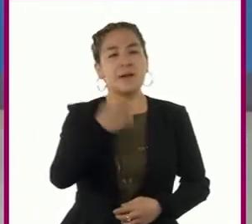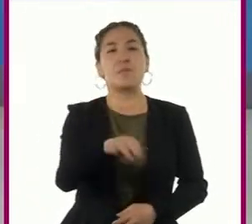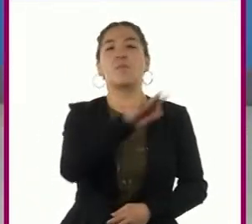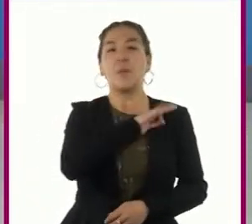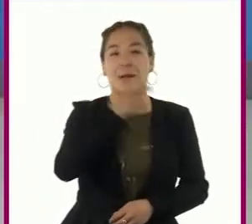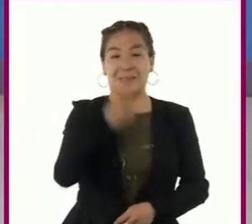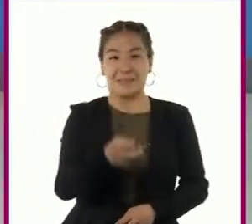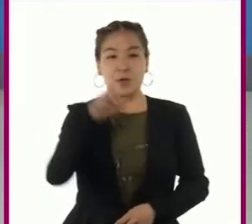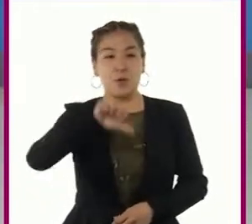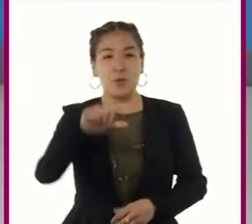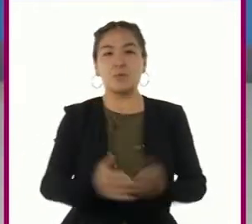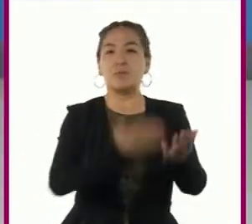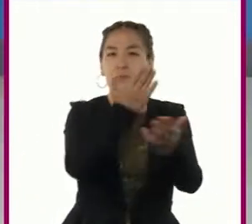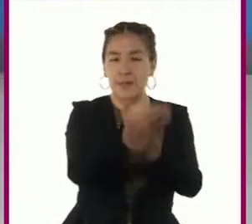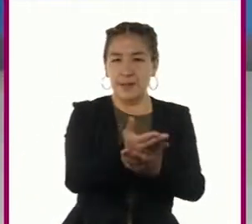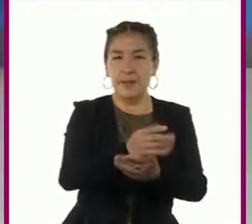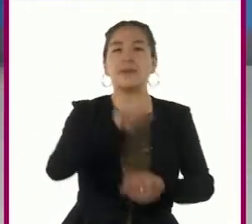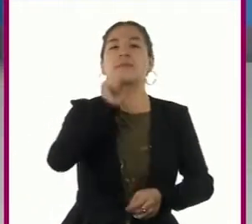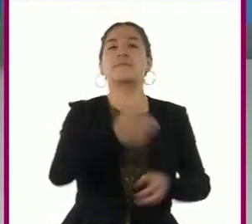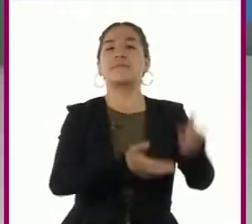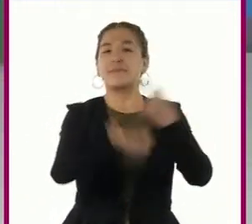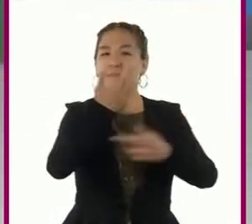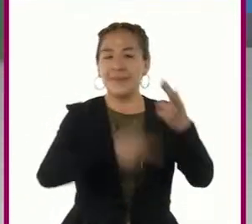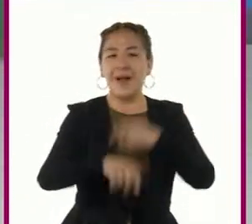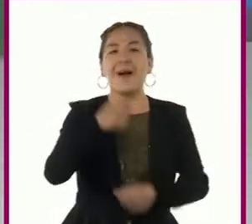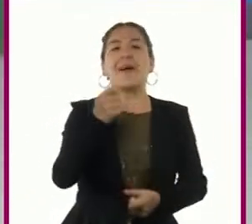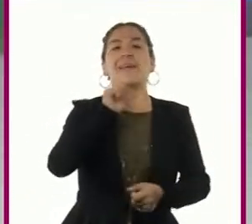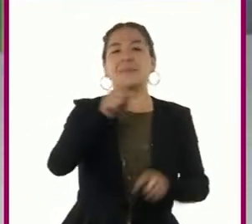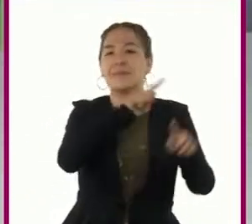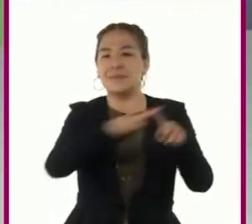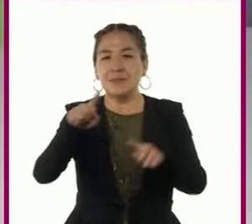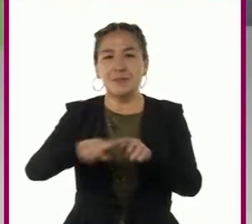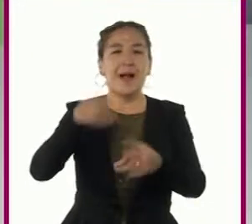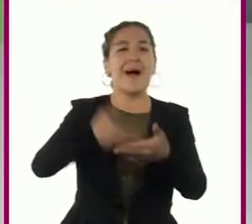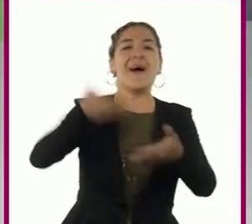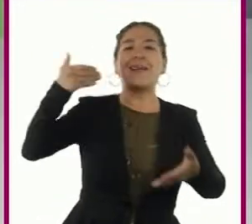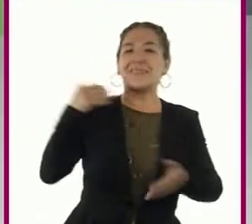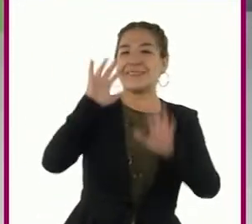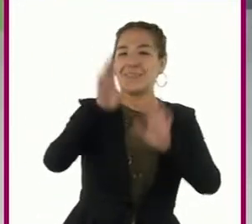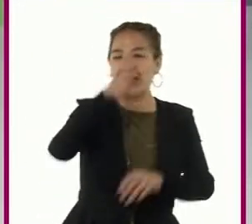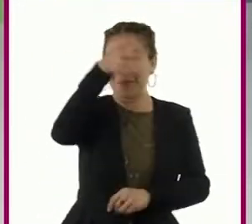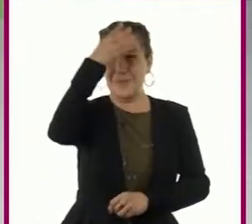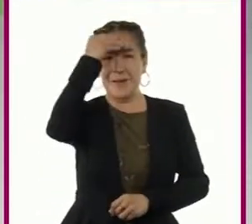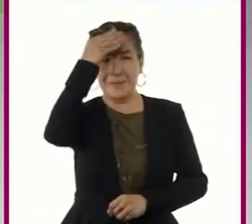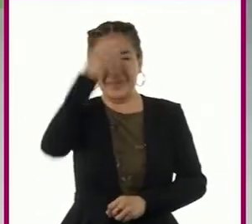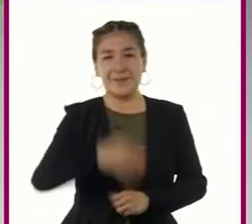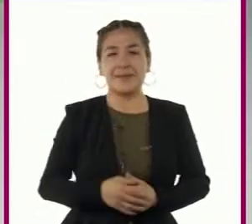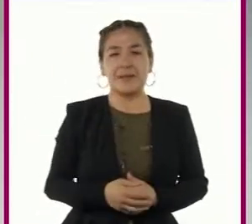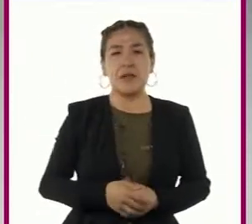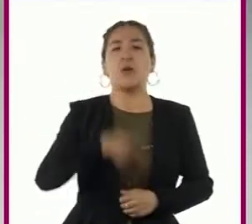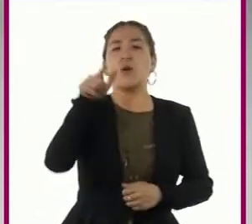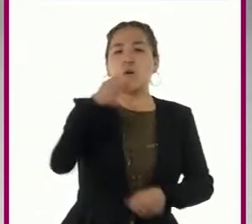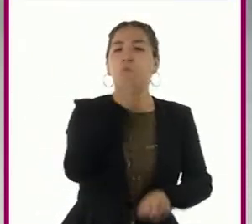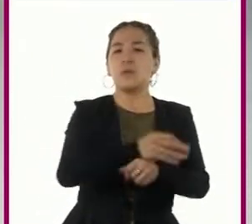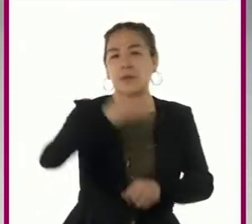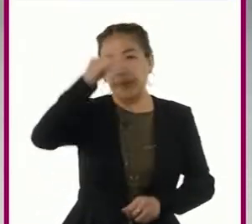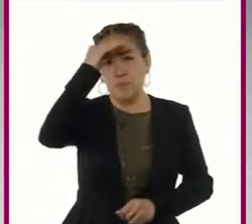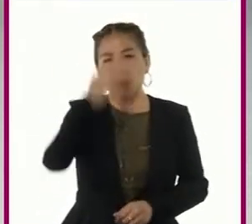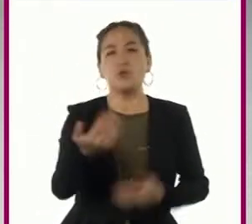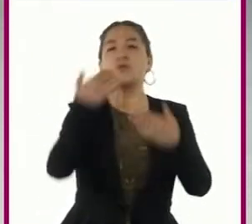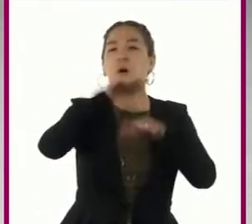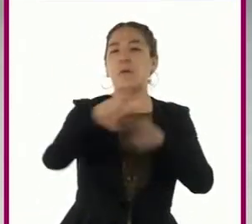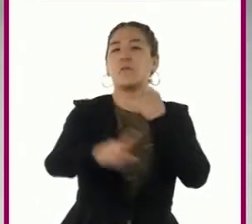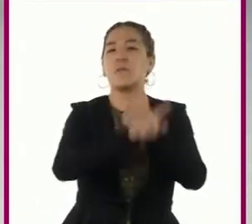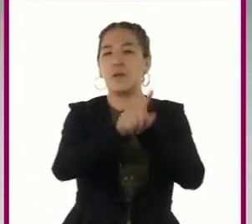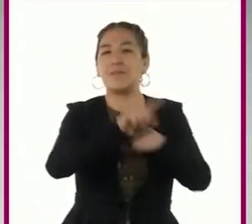este propósito, rescataremos algunos saberes previos aprendidos, reflexionaremos y analizaremos